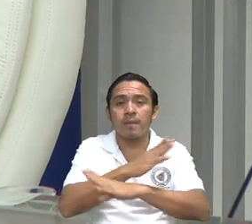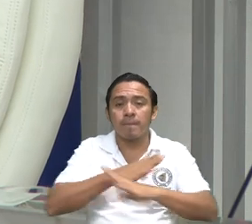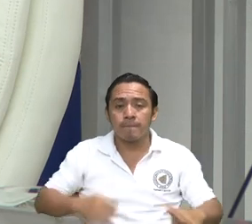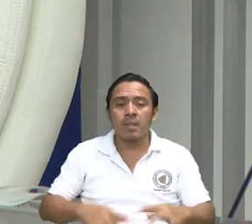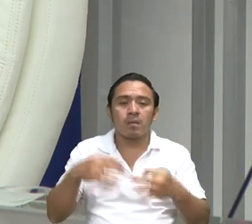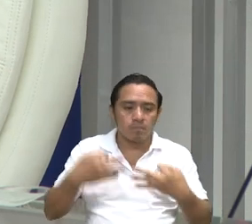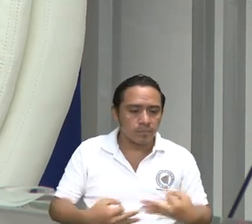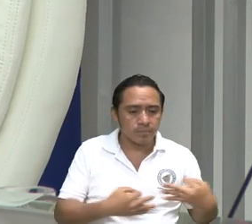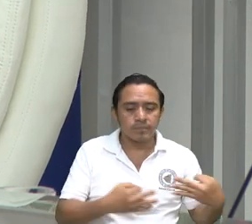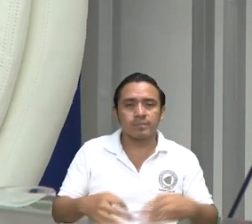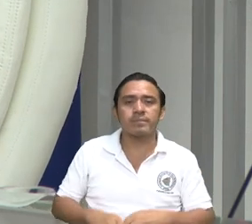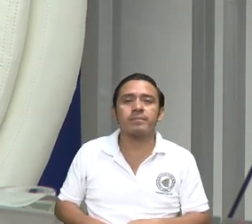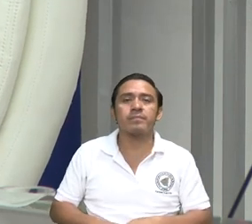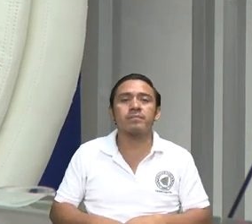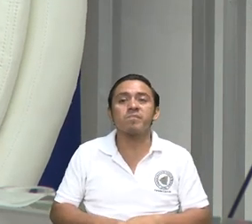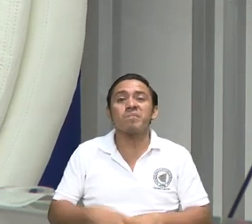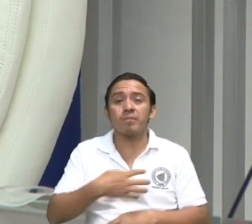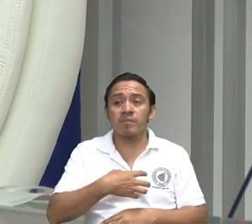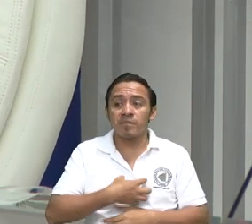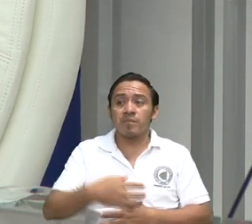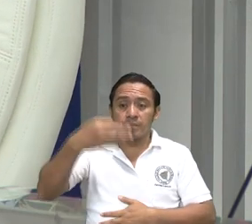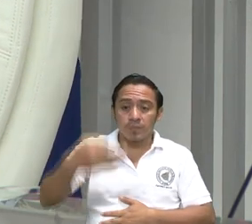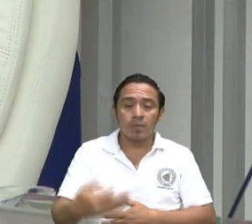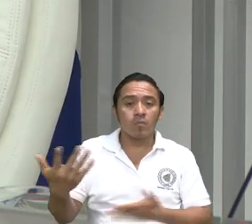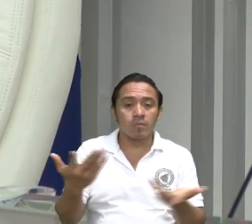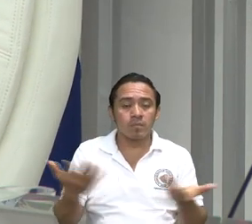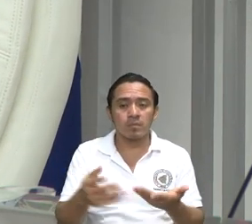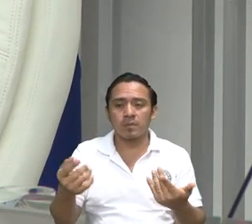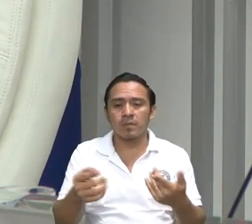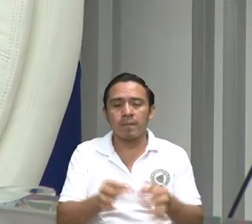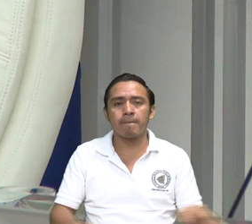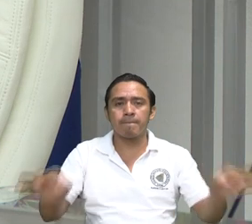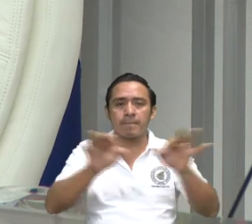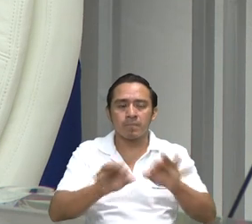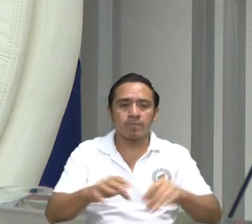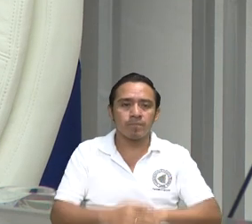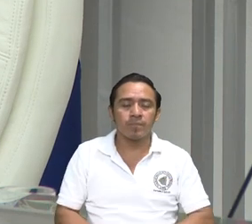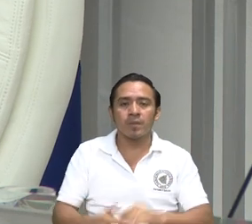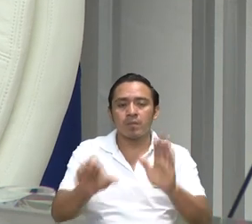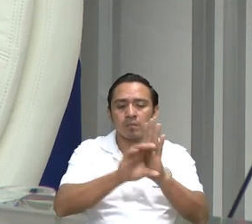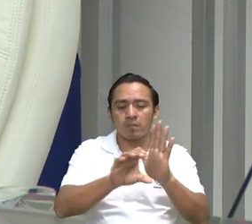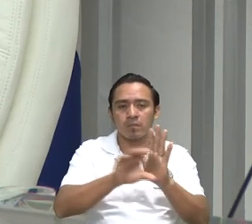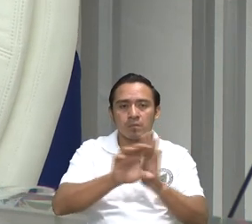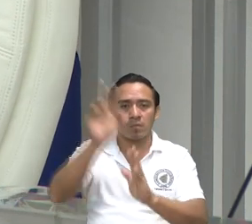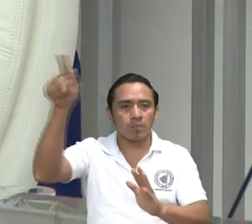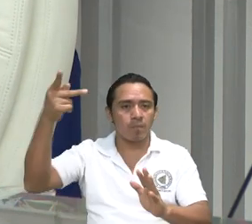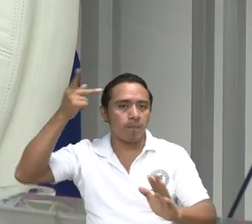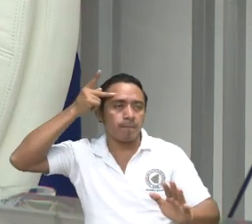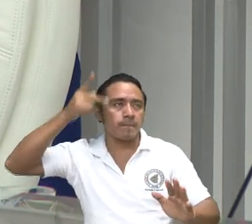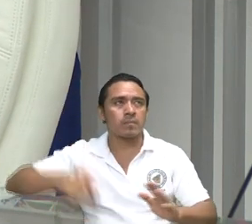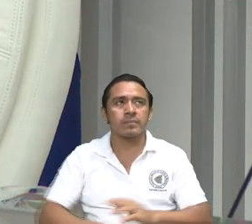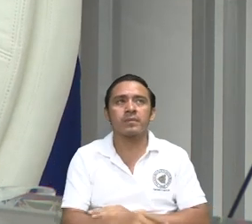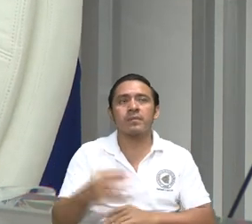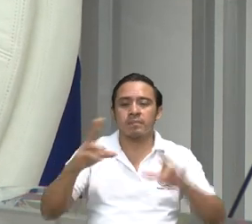sigue vigente y está plasmado en los principios fundamentales de la Constitución Política